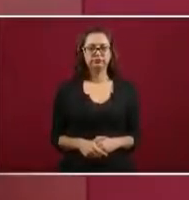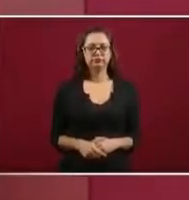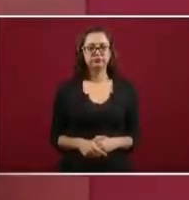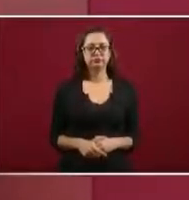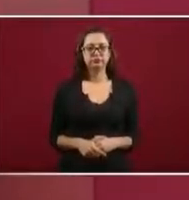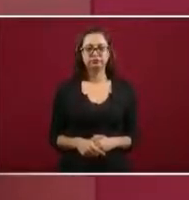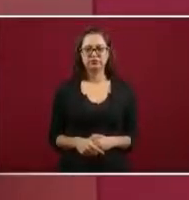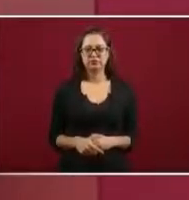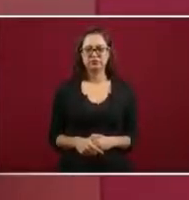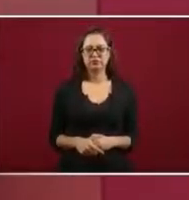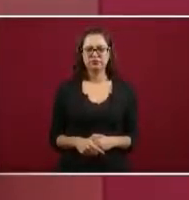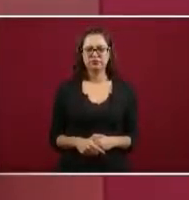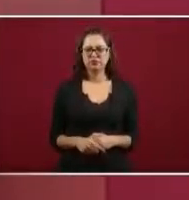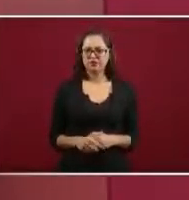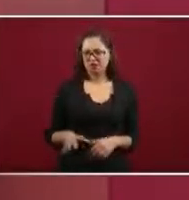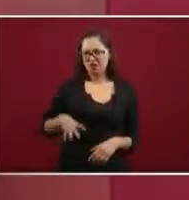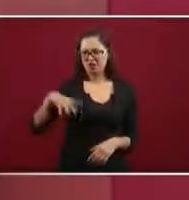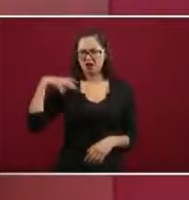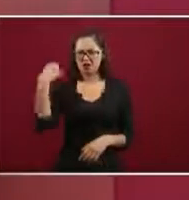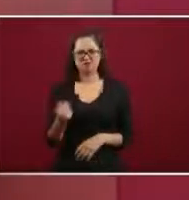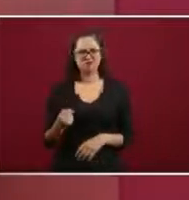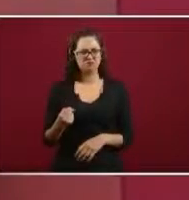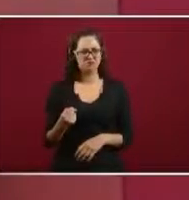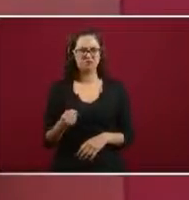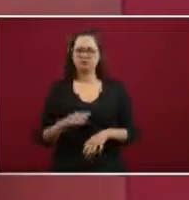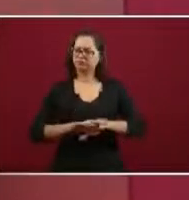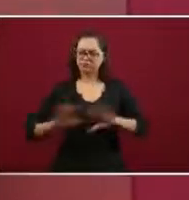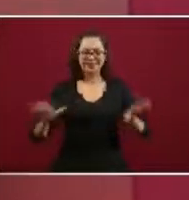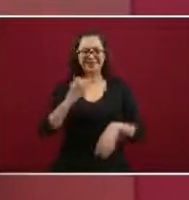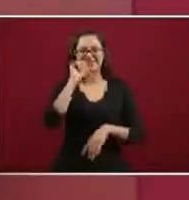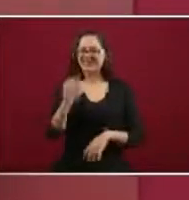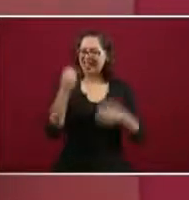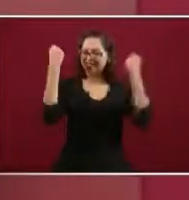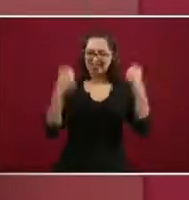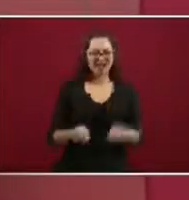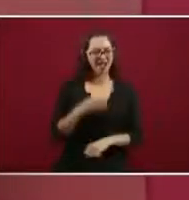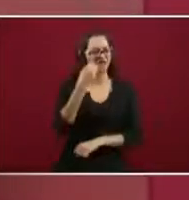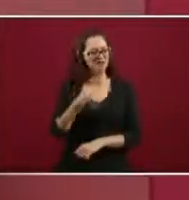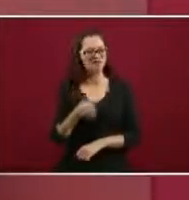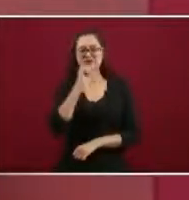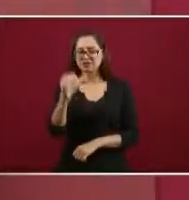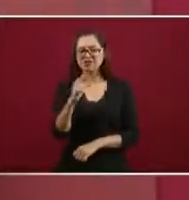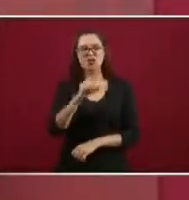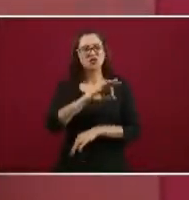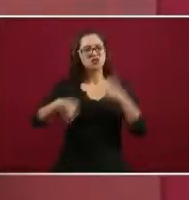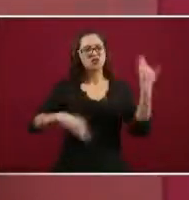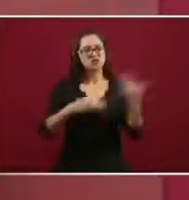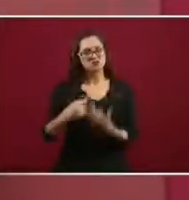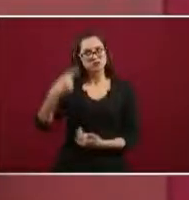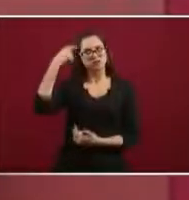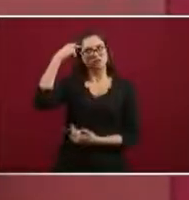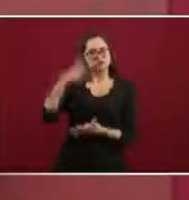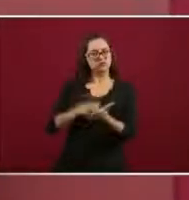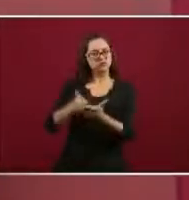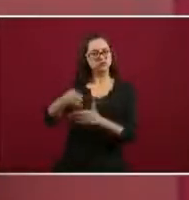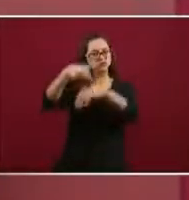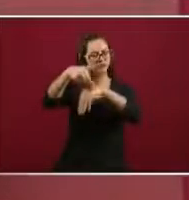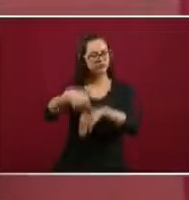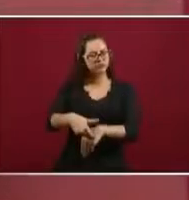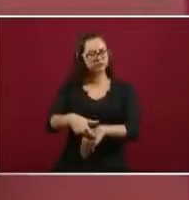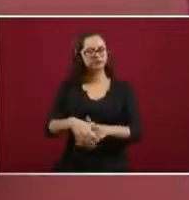para combatir a la delincuencia y a la violencia y porque su política se está enfocando en brindar bienestar a la población, así como